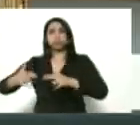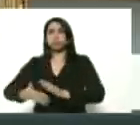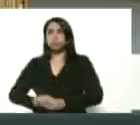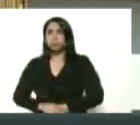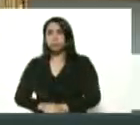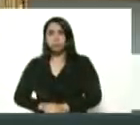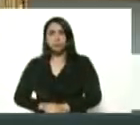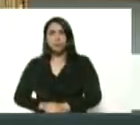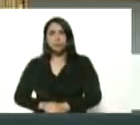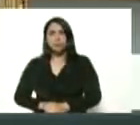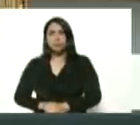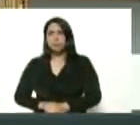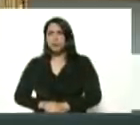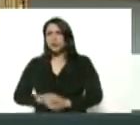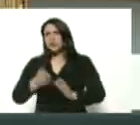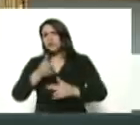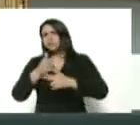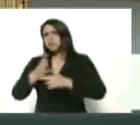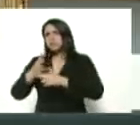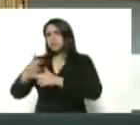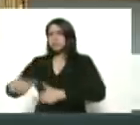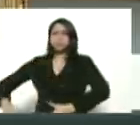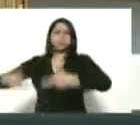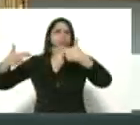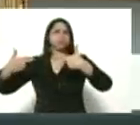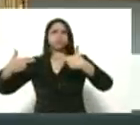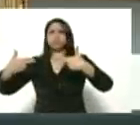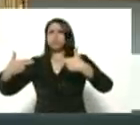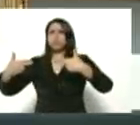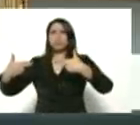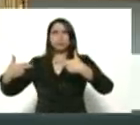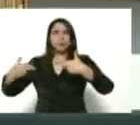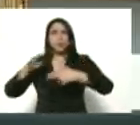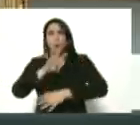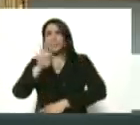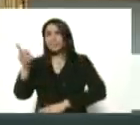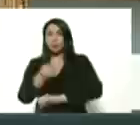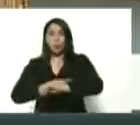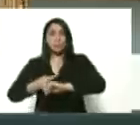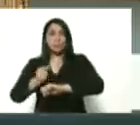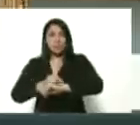Hubo un combate que duró 45 minutos aproximadamente.